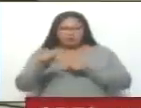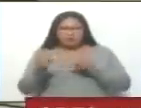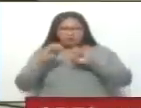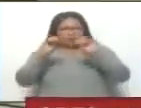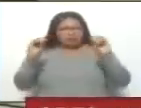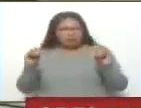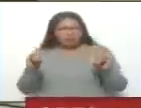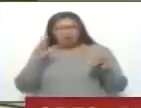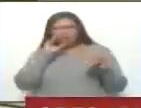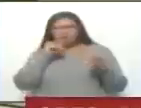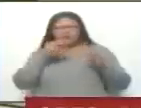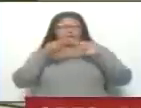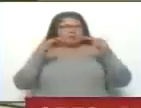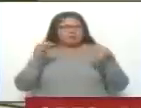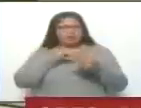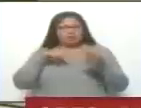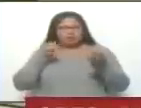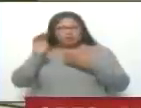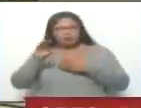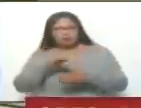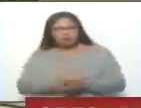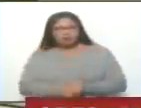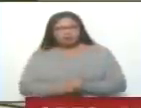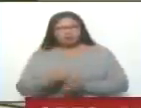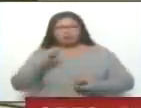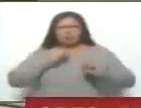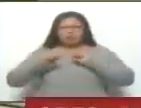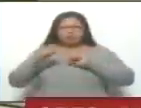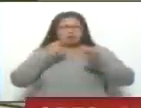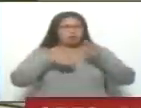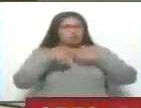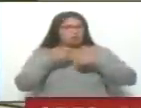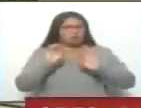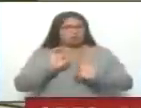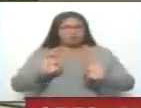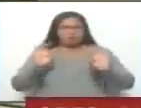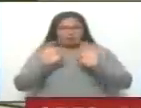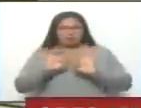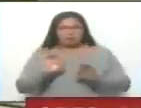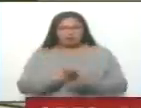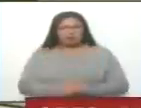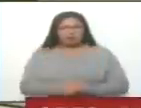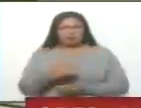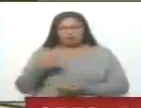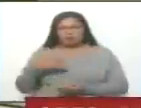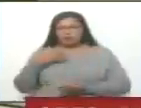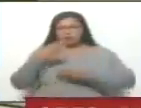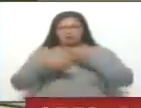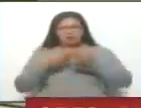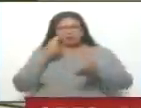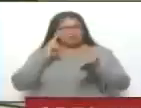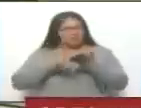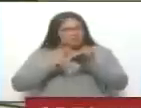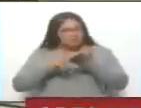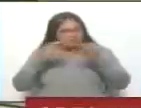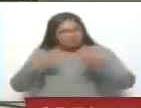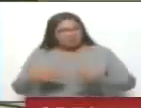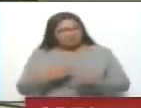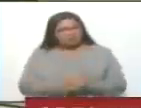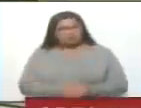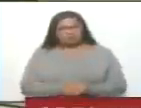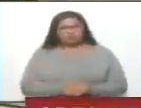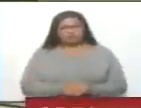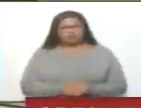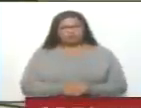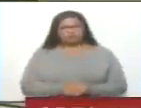país, a que no se movilice el comercio, a que no haya posibilidades reales de seguir a